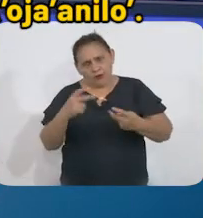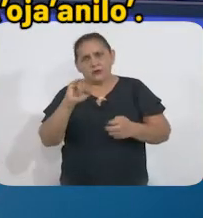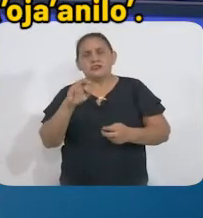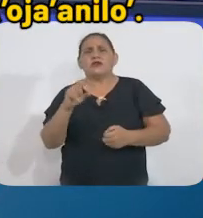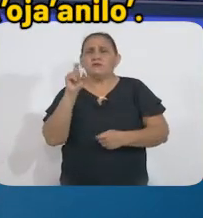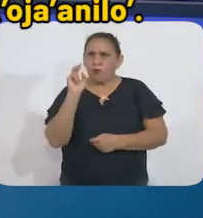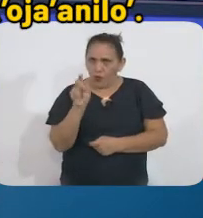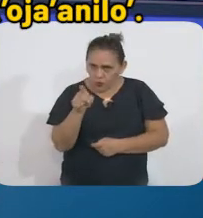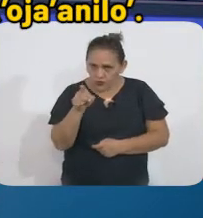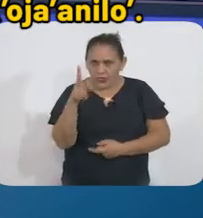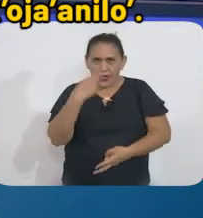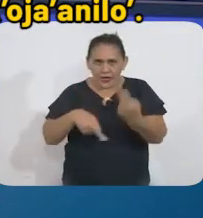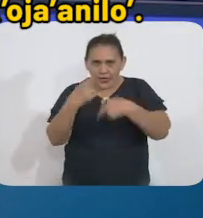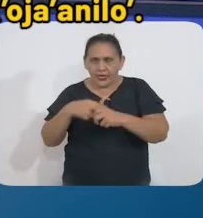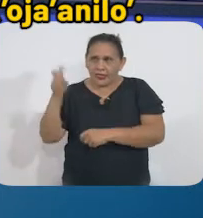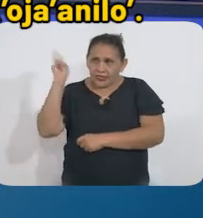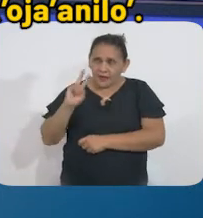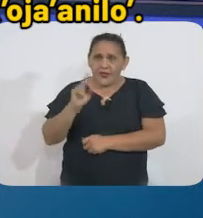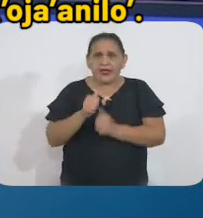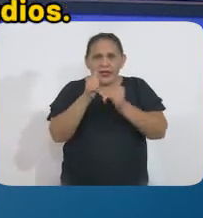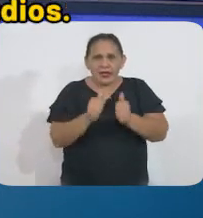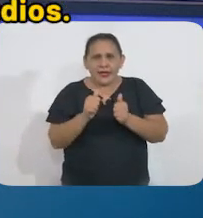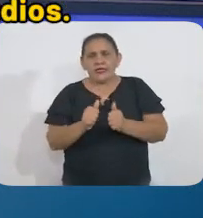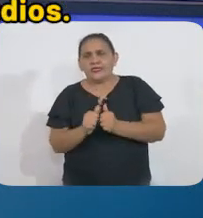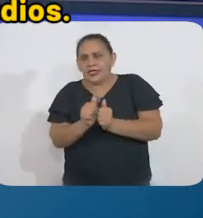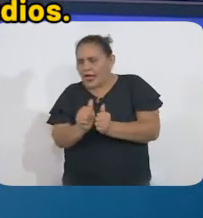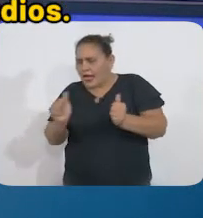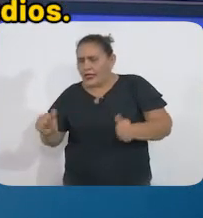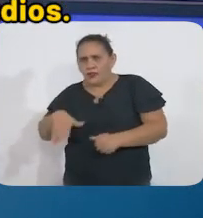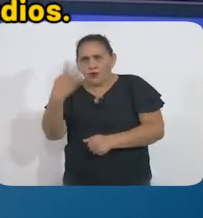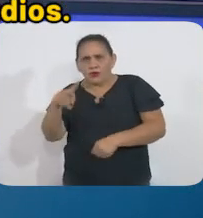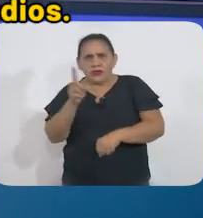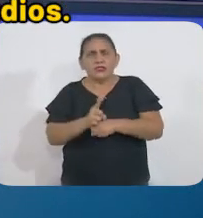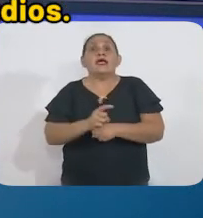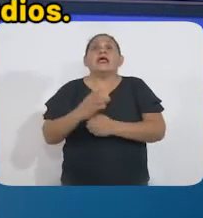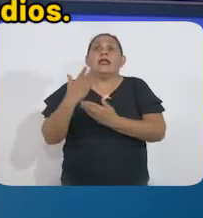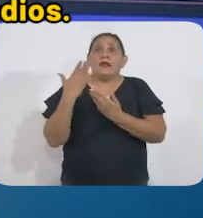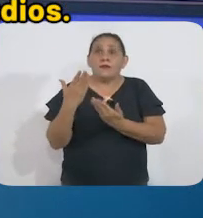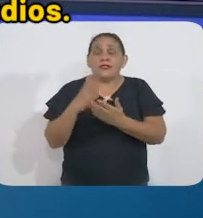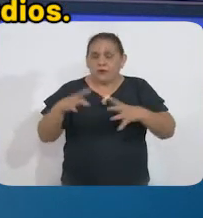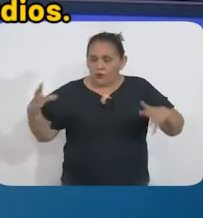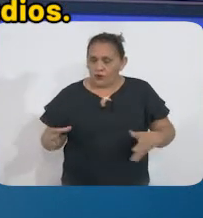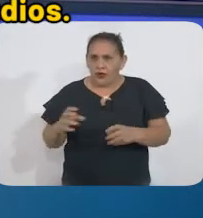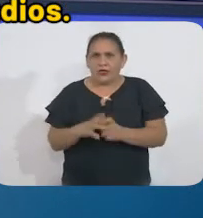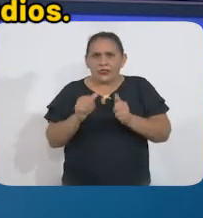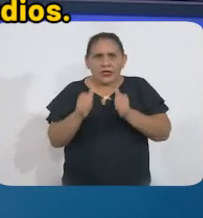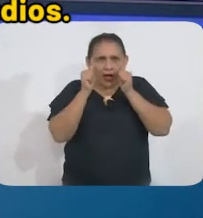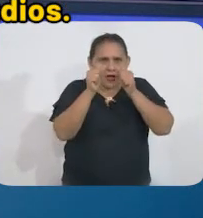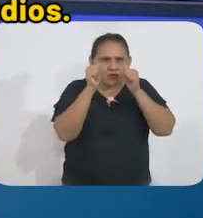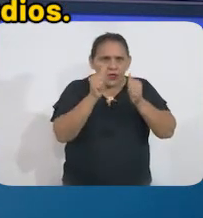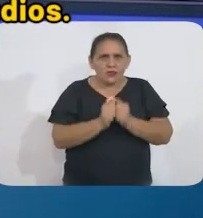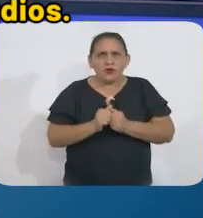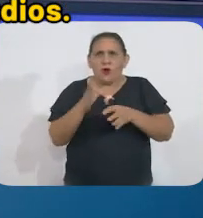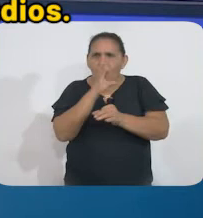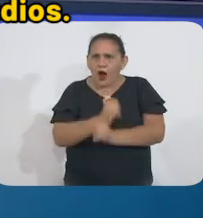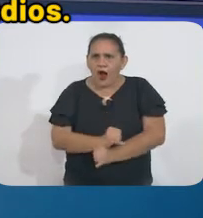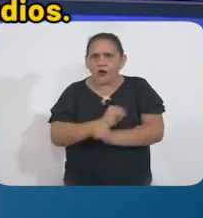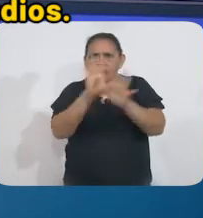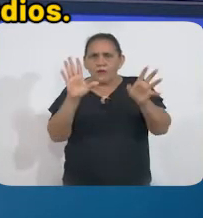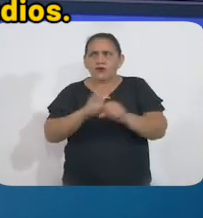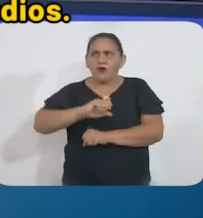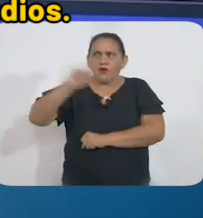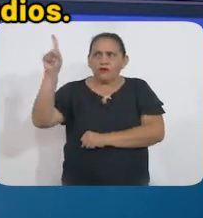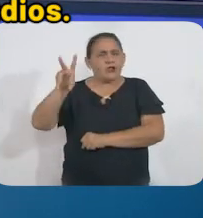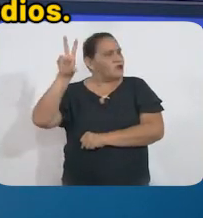de viaje, mantente aislado durante 14 días. Exhortamos a la población a estar atenta a los avisos oficiales y evitar difundir mensajes